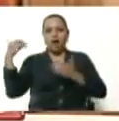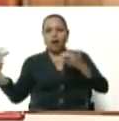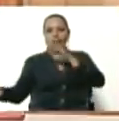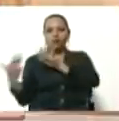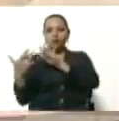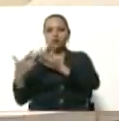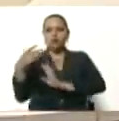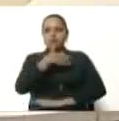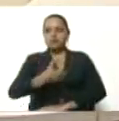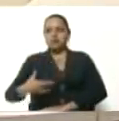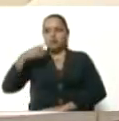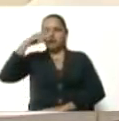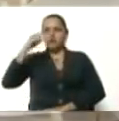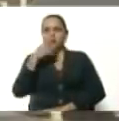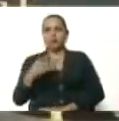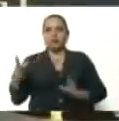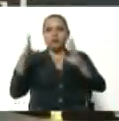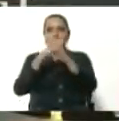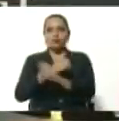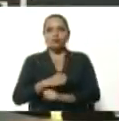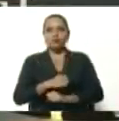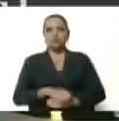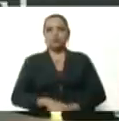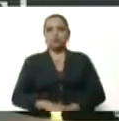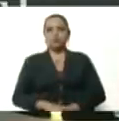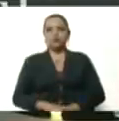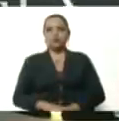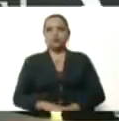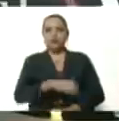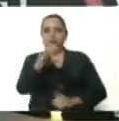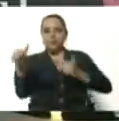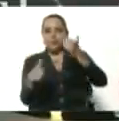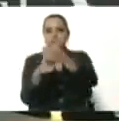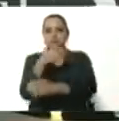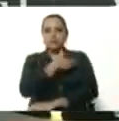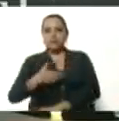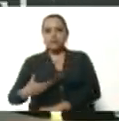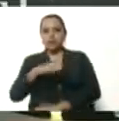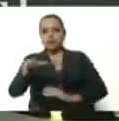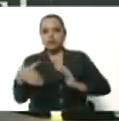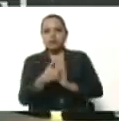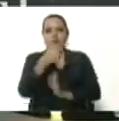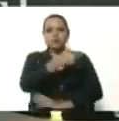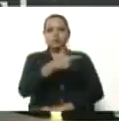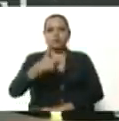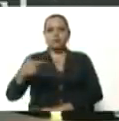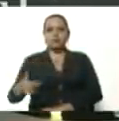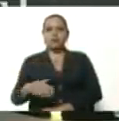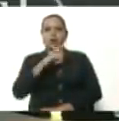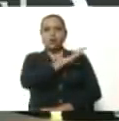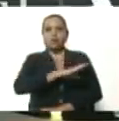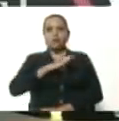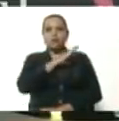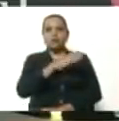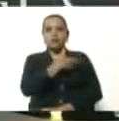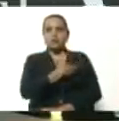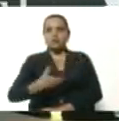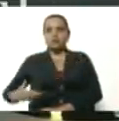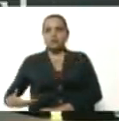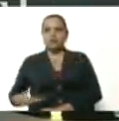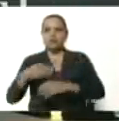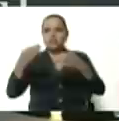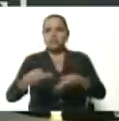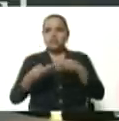presidente. Bueno, buenas noches. Señora vicepresidenta, compañeros de la Comisión Presidencial, estoy